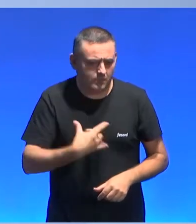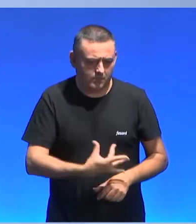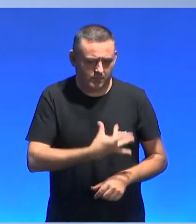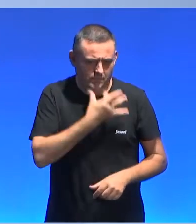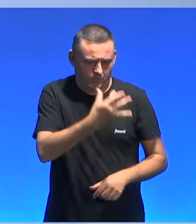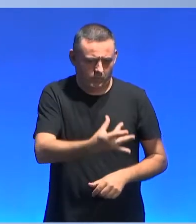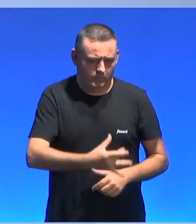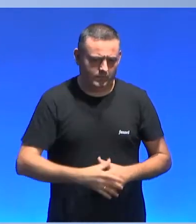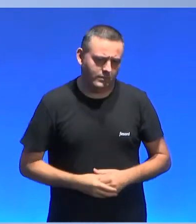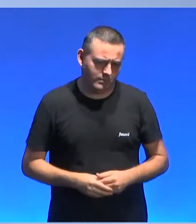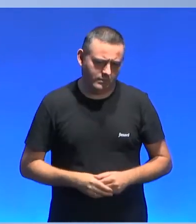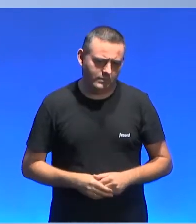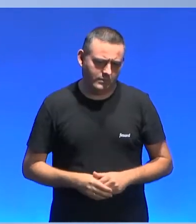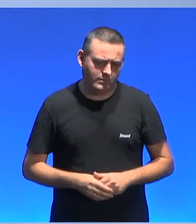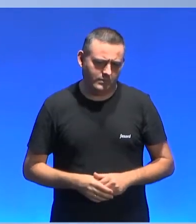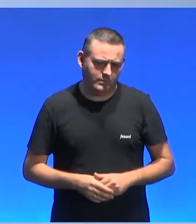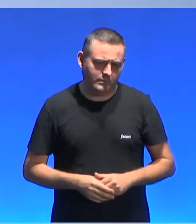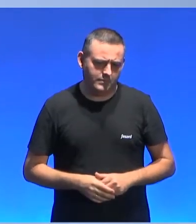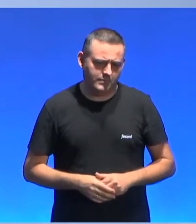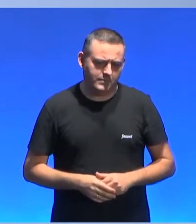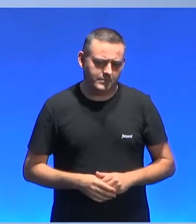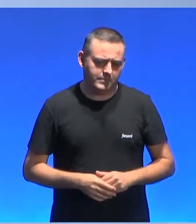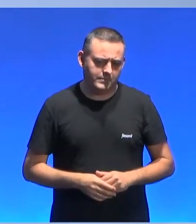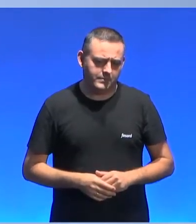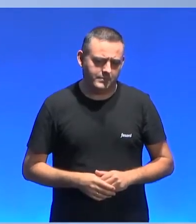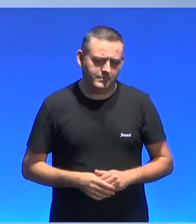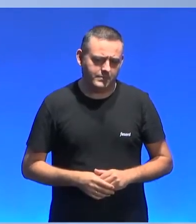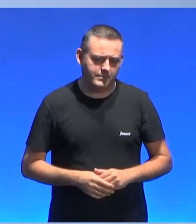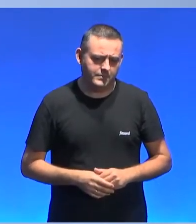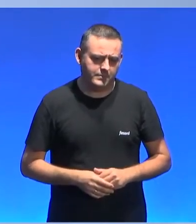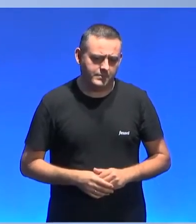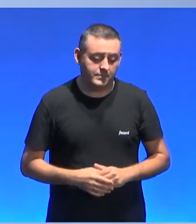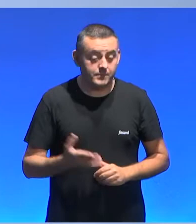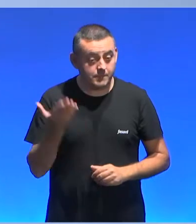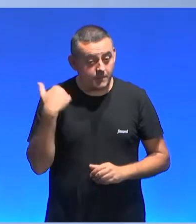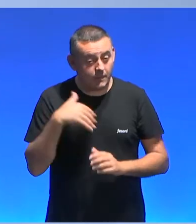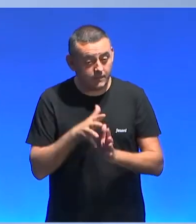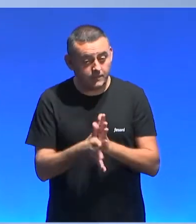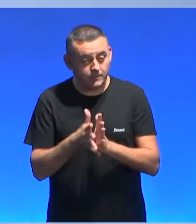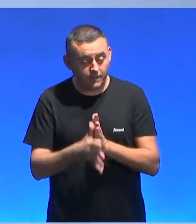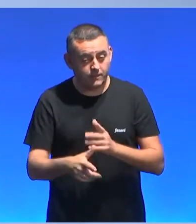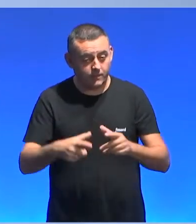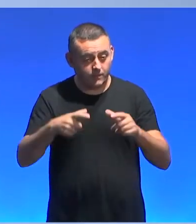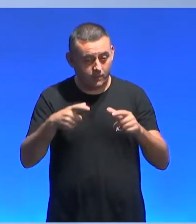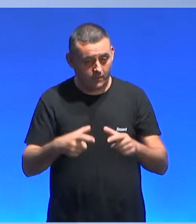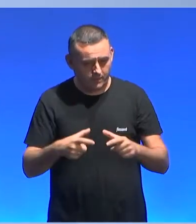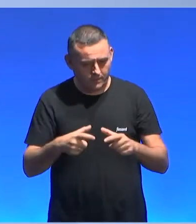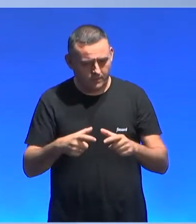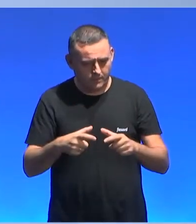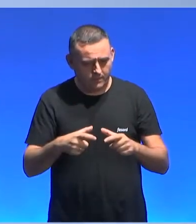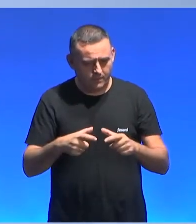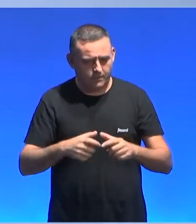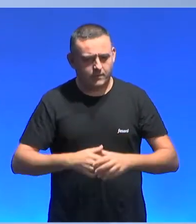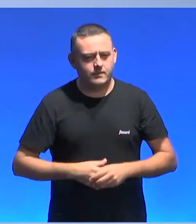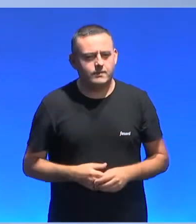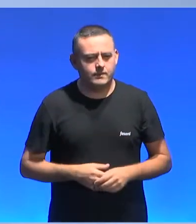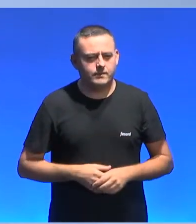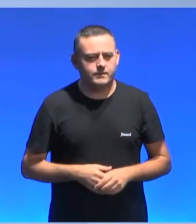Y claro, lo decía antes, las ciudades. Las ciudades que